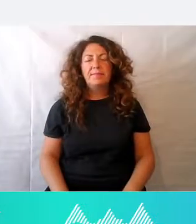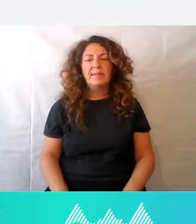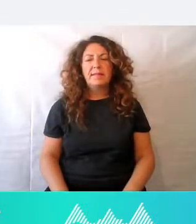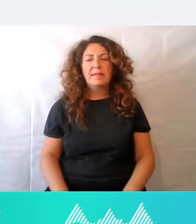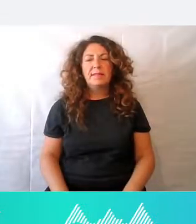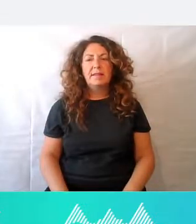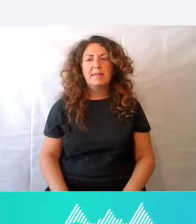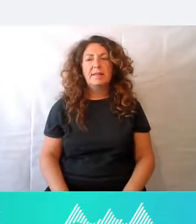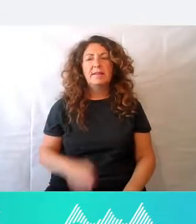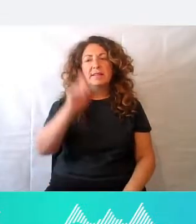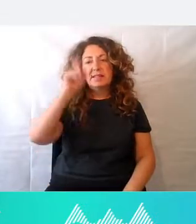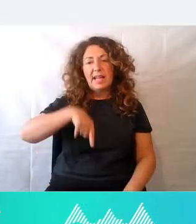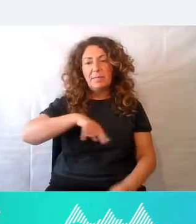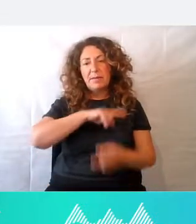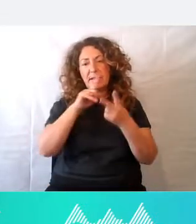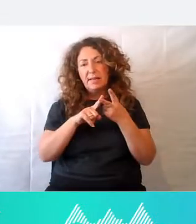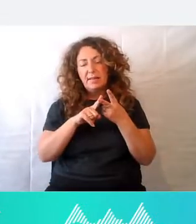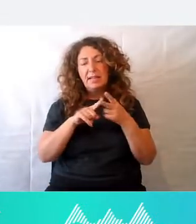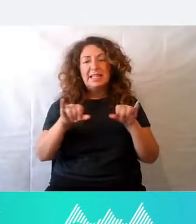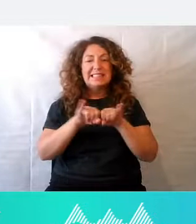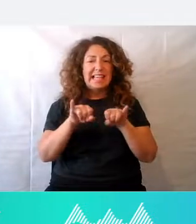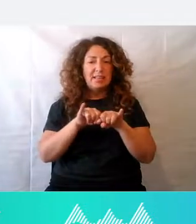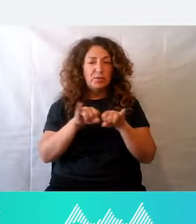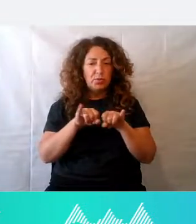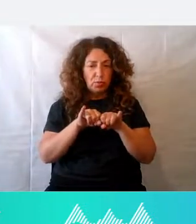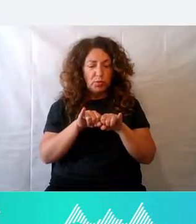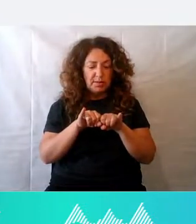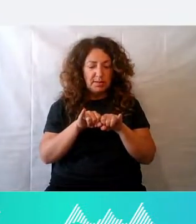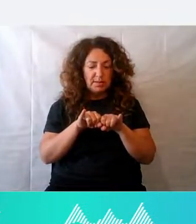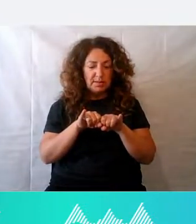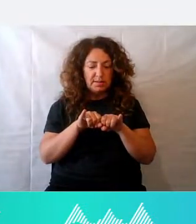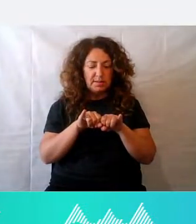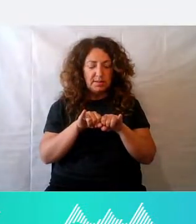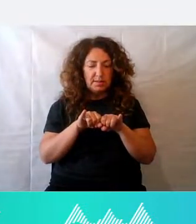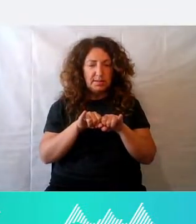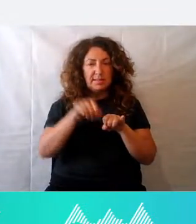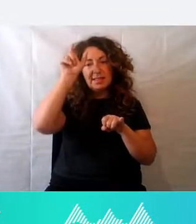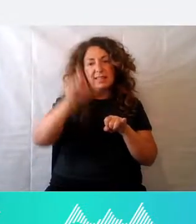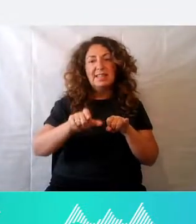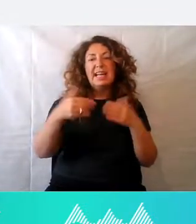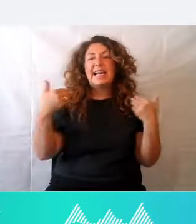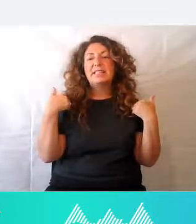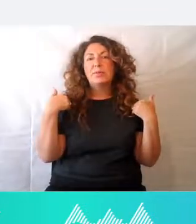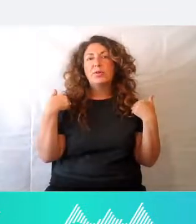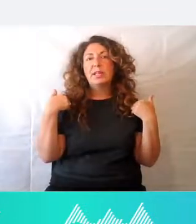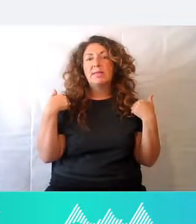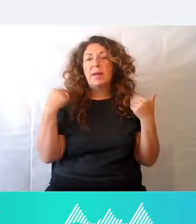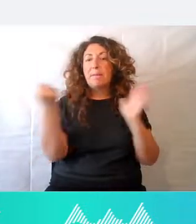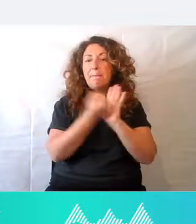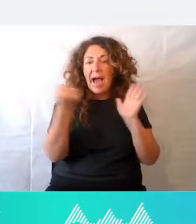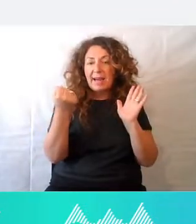otro lado tenemos a samsung miguel ángel ruiz ortega que es el responsable de marca e innovación